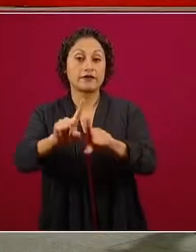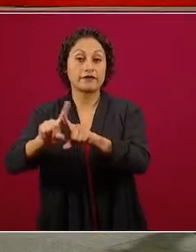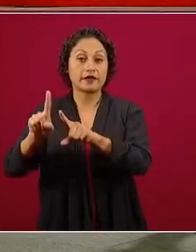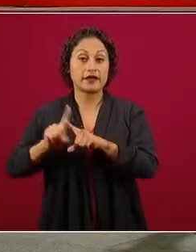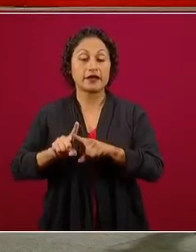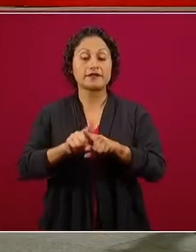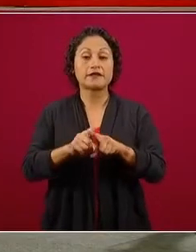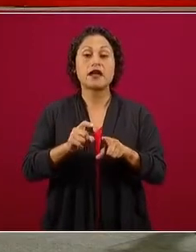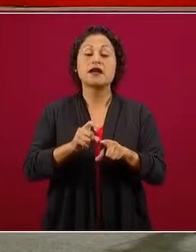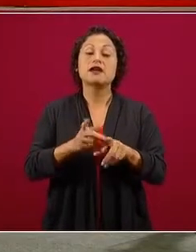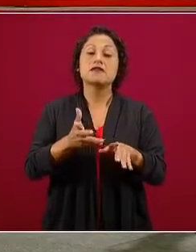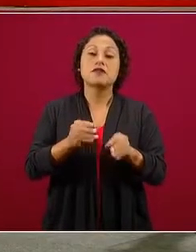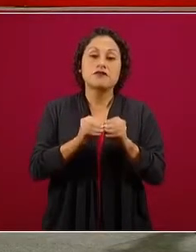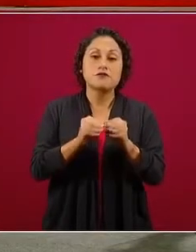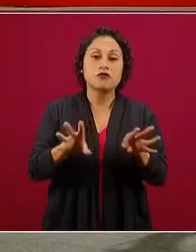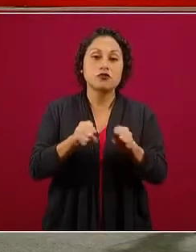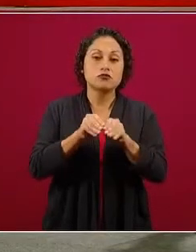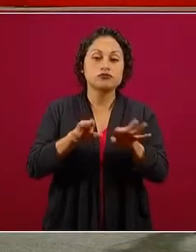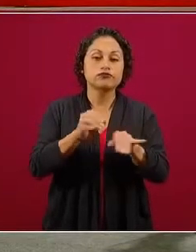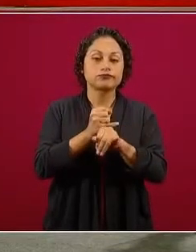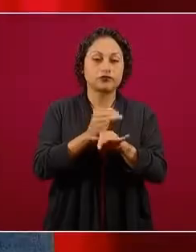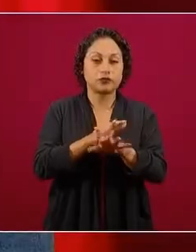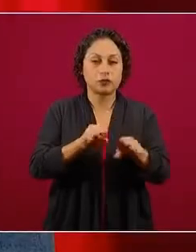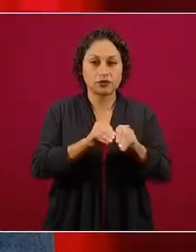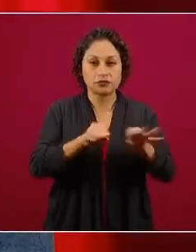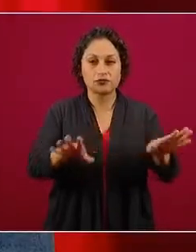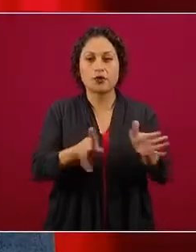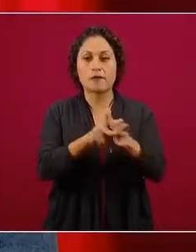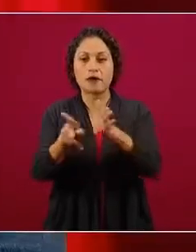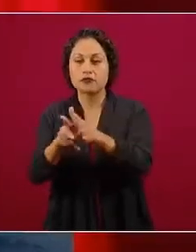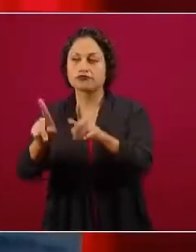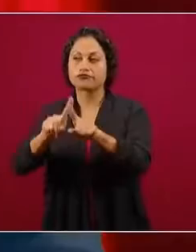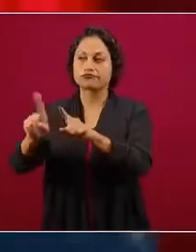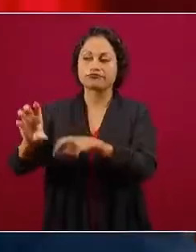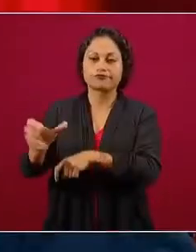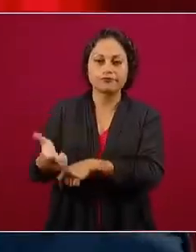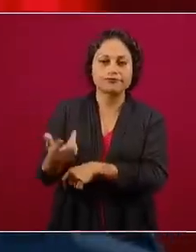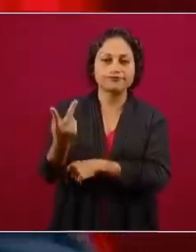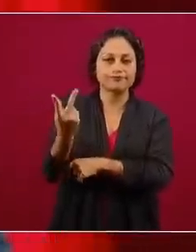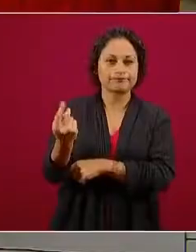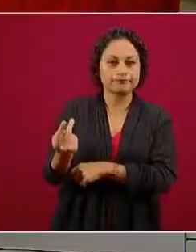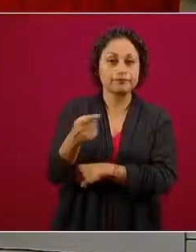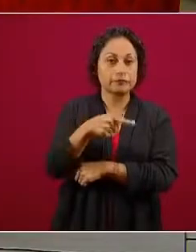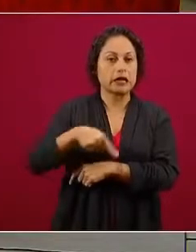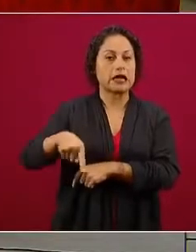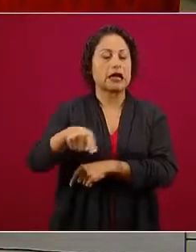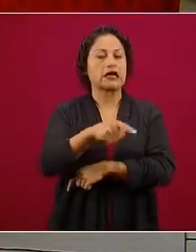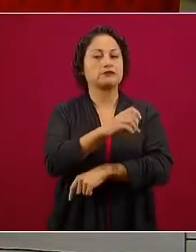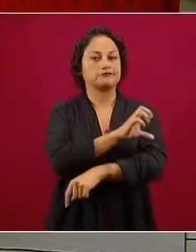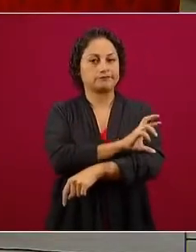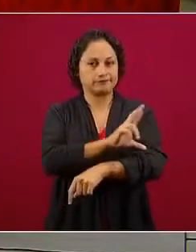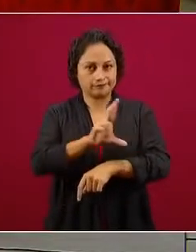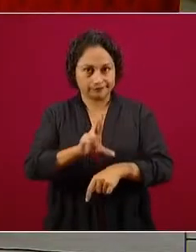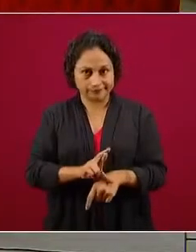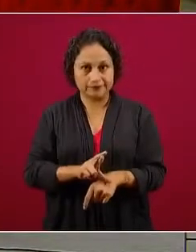mucho gusto, no solamente porque él hoy está en ese encargo, sino porque la trayectoria